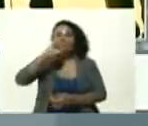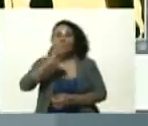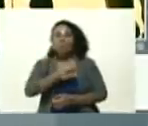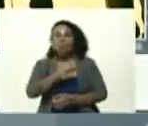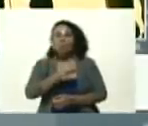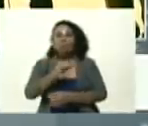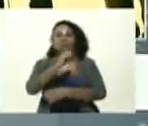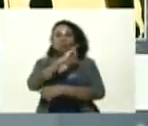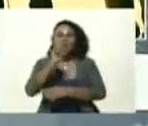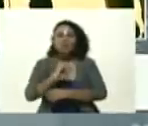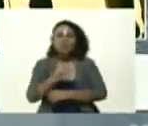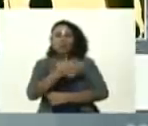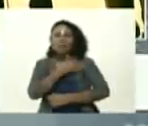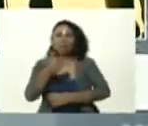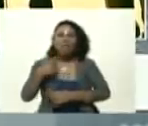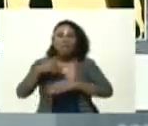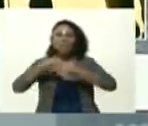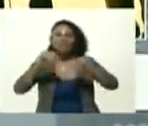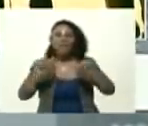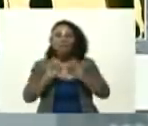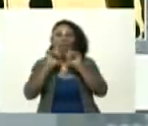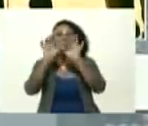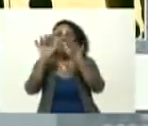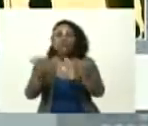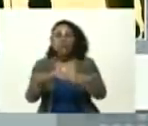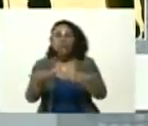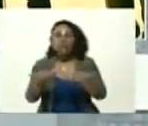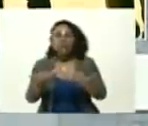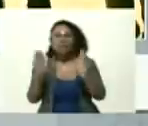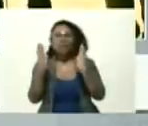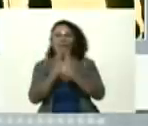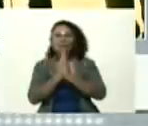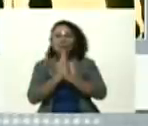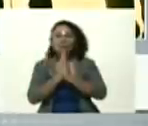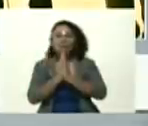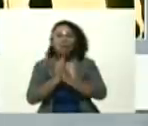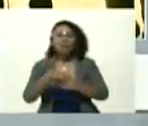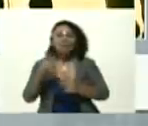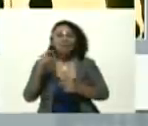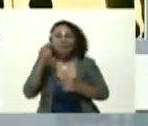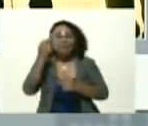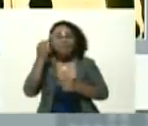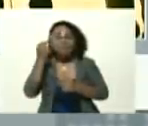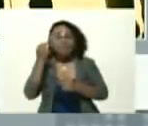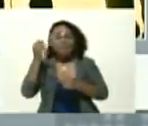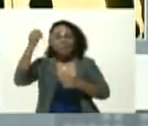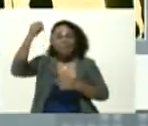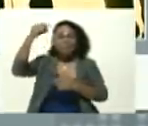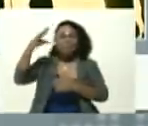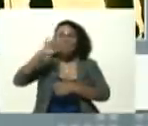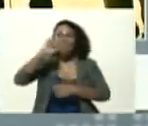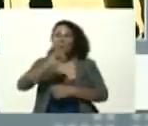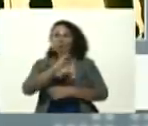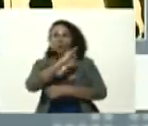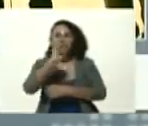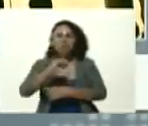la tierra de las bendiciones de la Chinita, la tierra del sol amado, Zulia